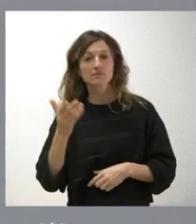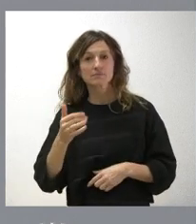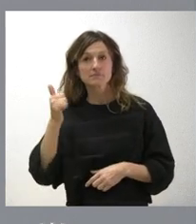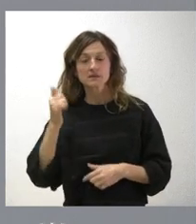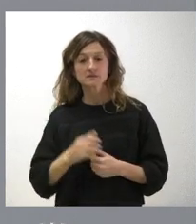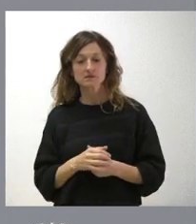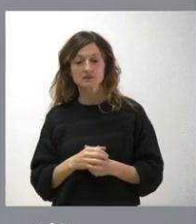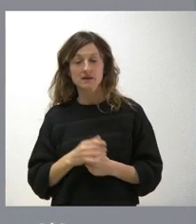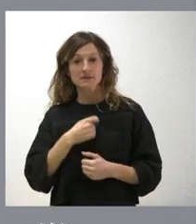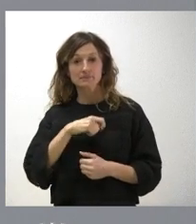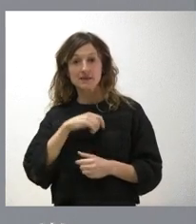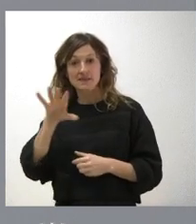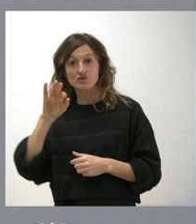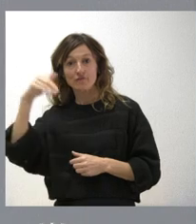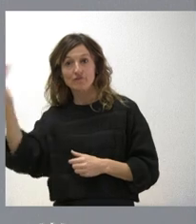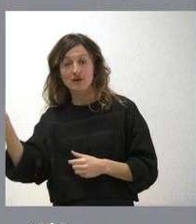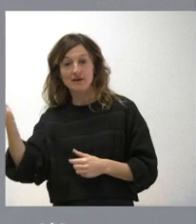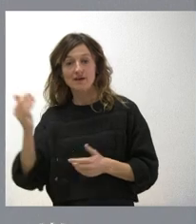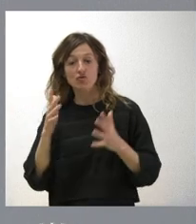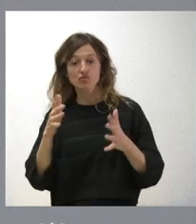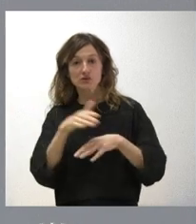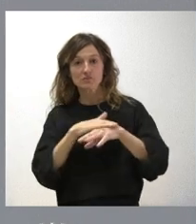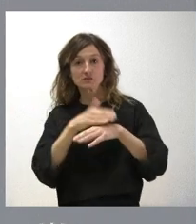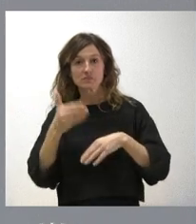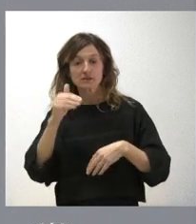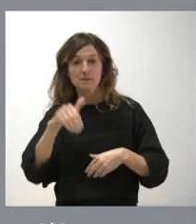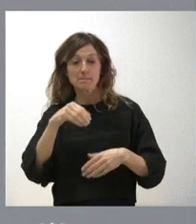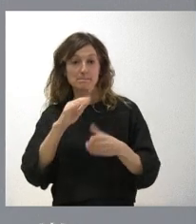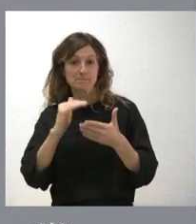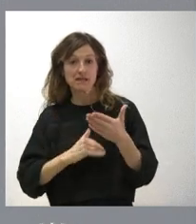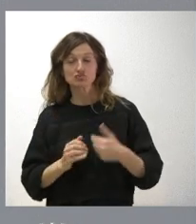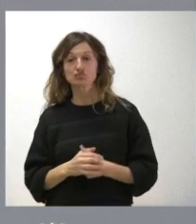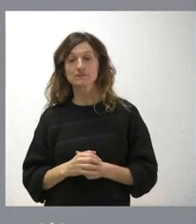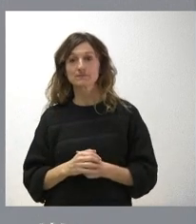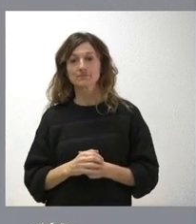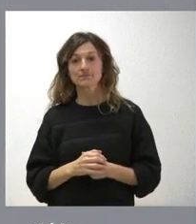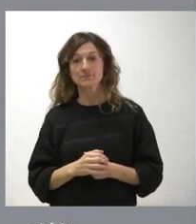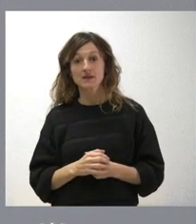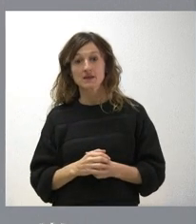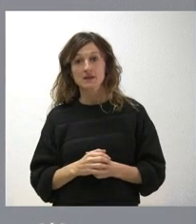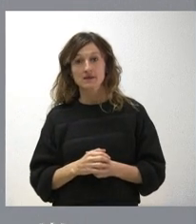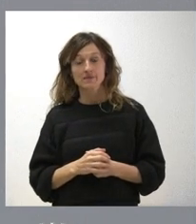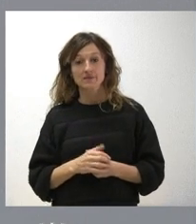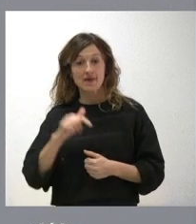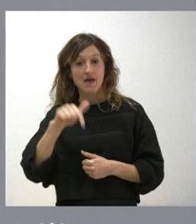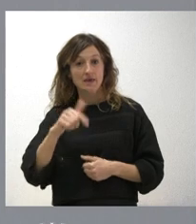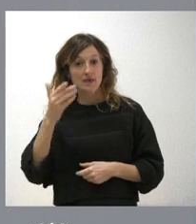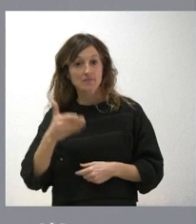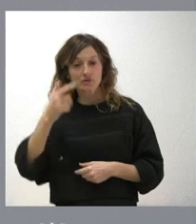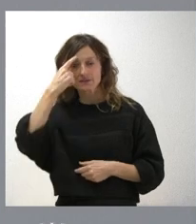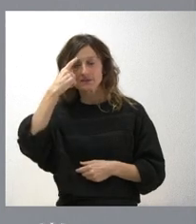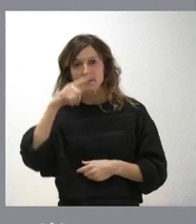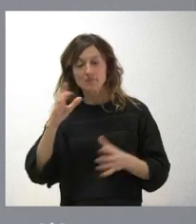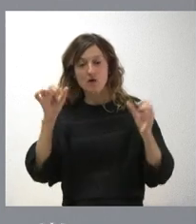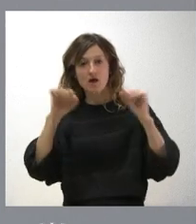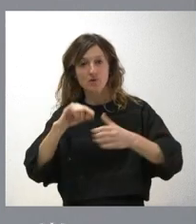se decida fuera de España que lo que se decida dentro del Consejo de ministros Esa es la impresión que tengo yo y por tanto aquí Lo importante y es lo que sabemos son los acuerdos que